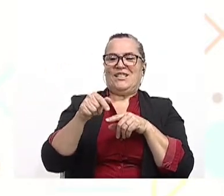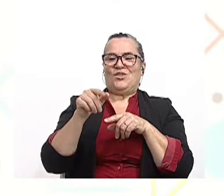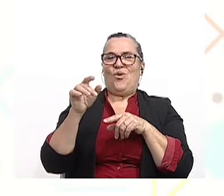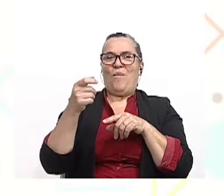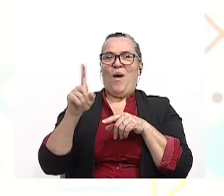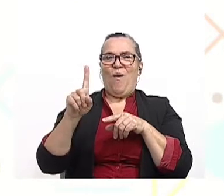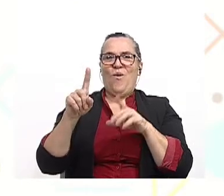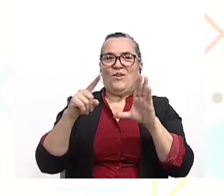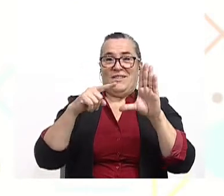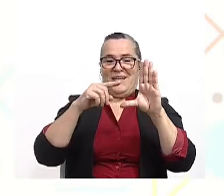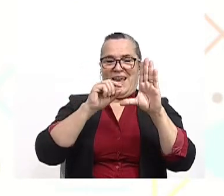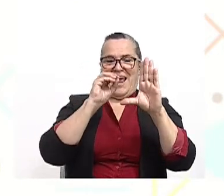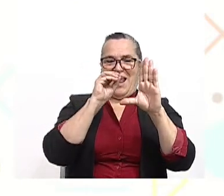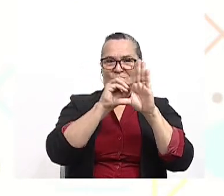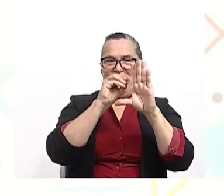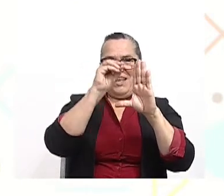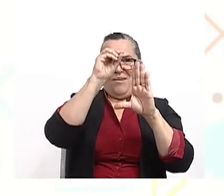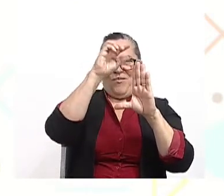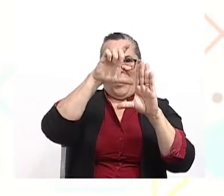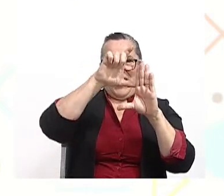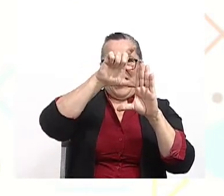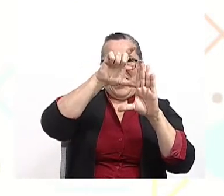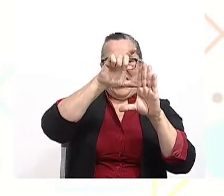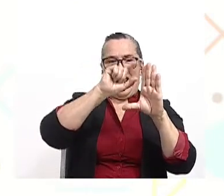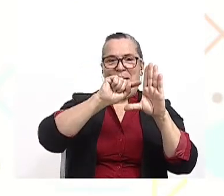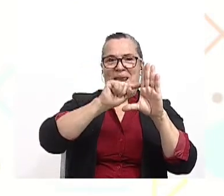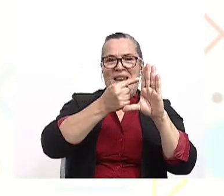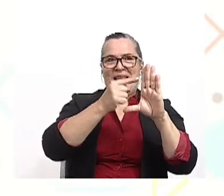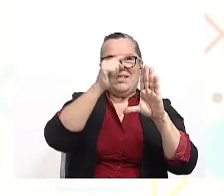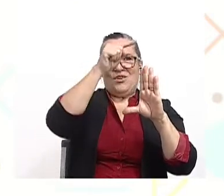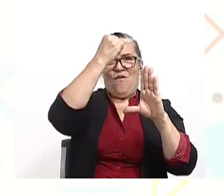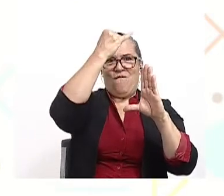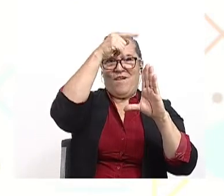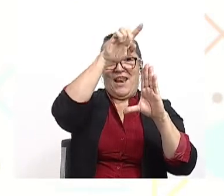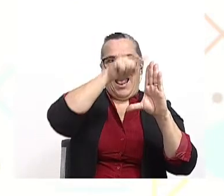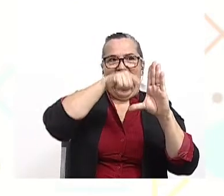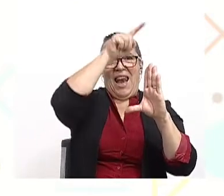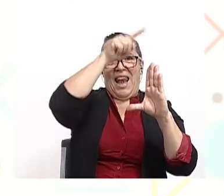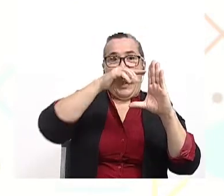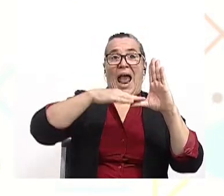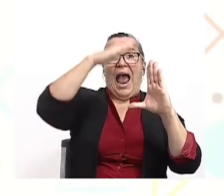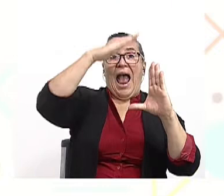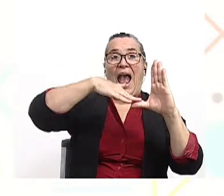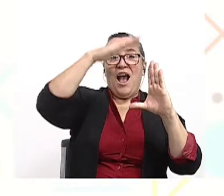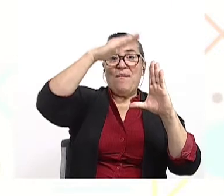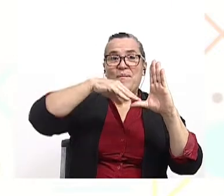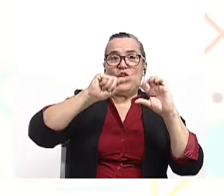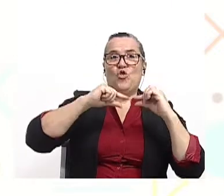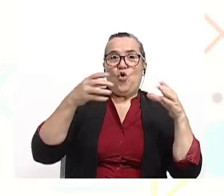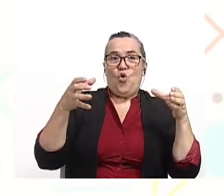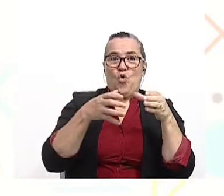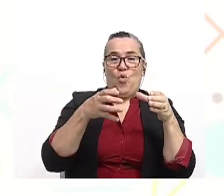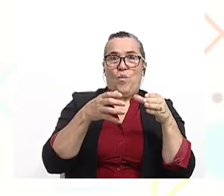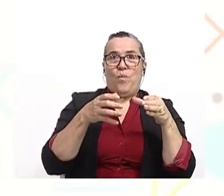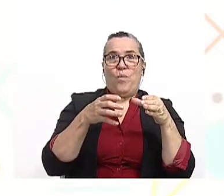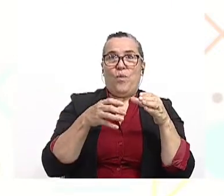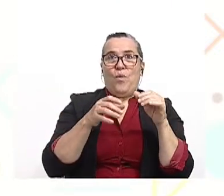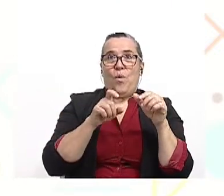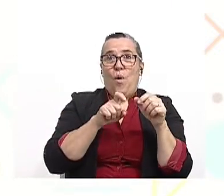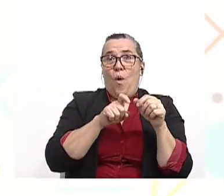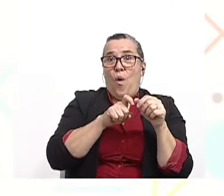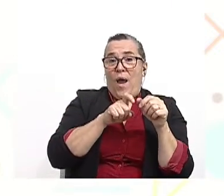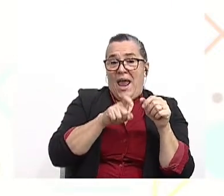216,11. Anotémoslo ahí. Entonces, podemos ver que el ámbito es el conjunto de las x, tal que